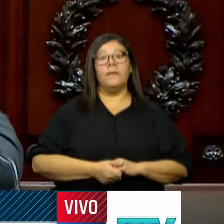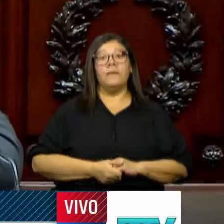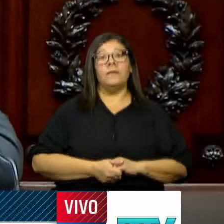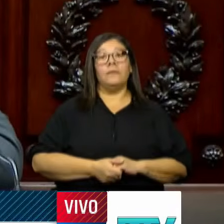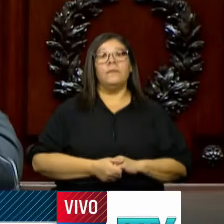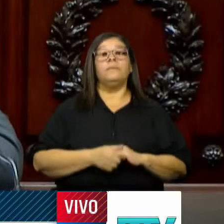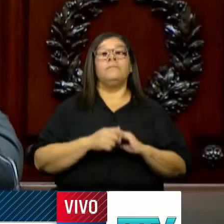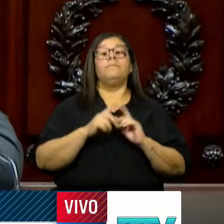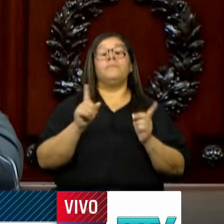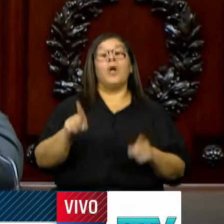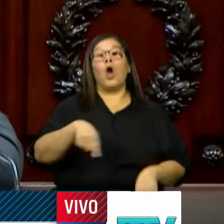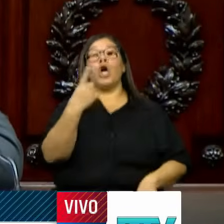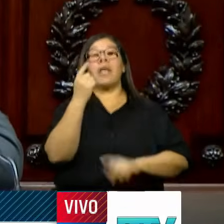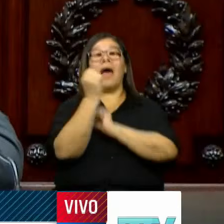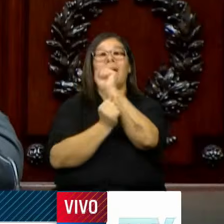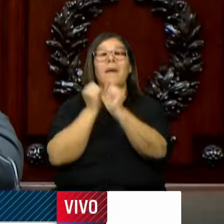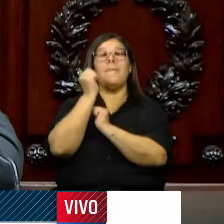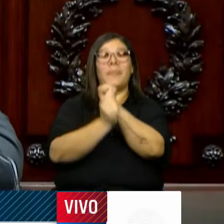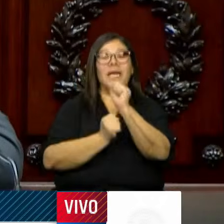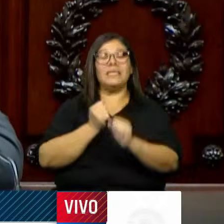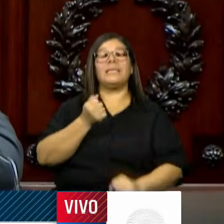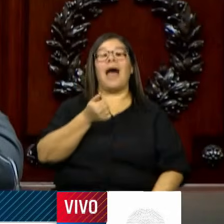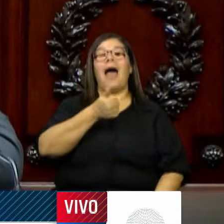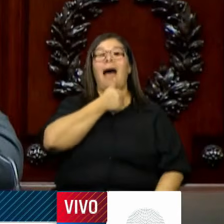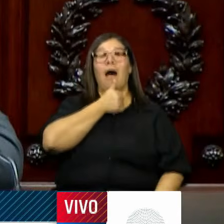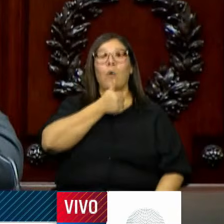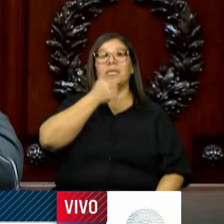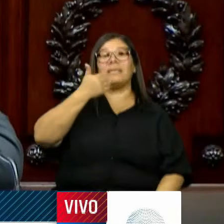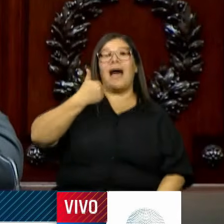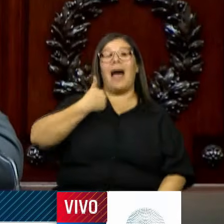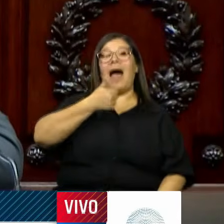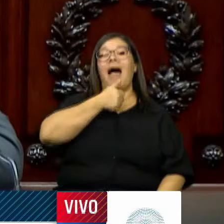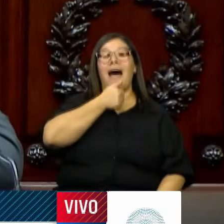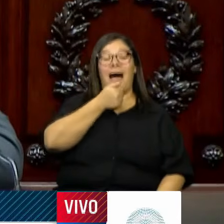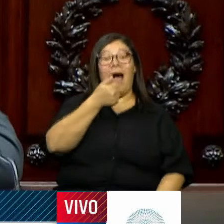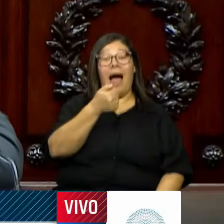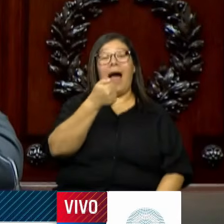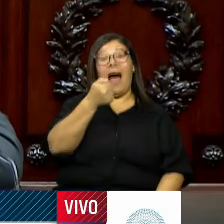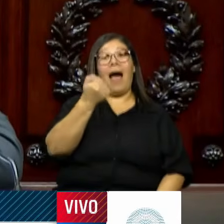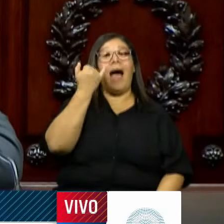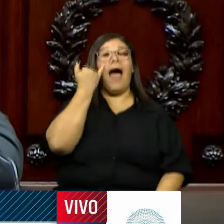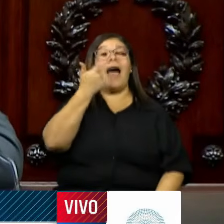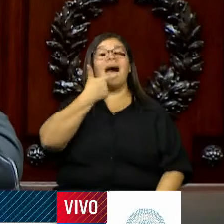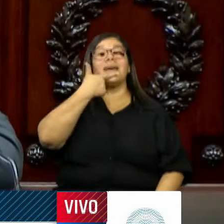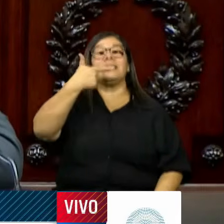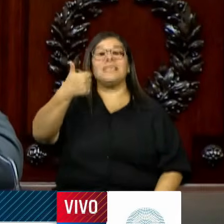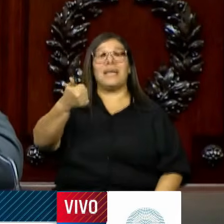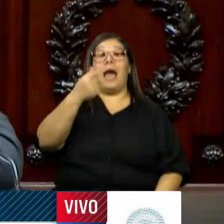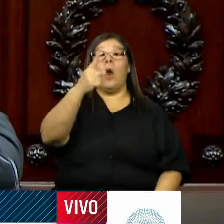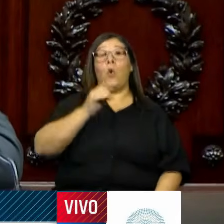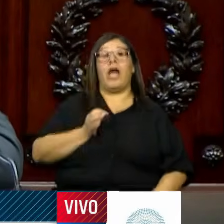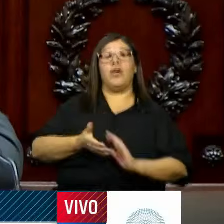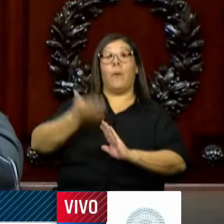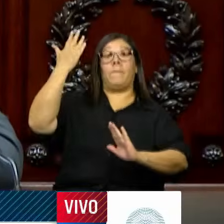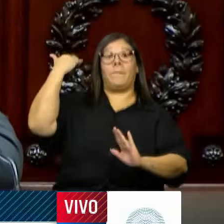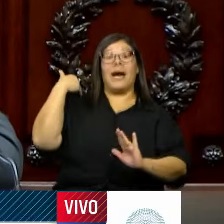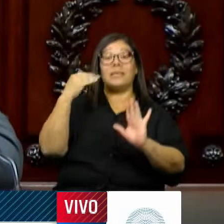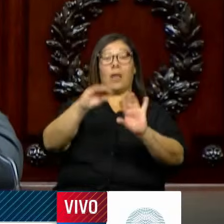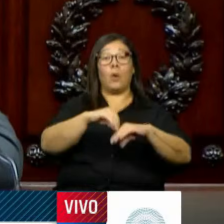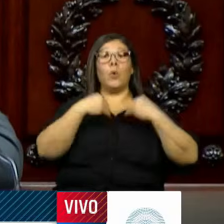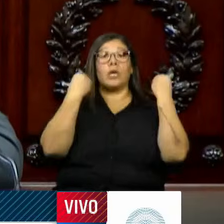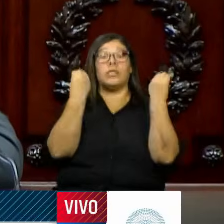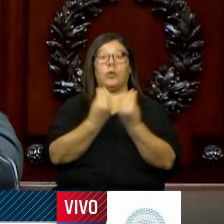parte, Aguas y Saneamientos Argentinos Sociedad Anónima, conocida como AISA, culminó el año pasado con superávit después